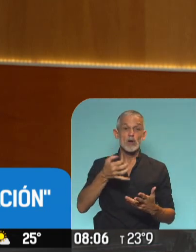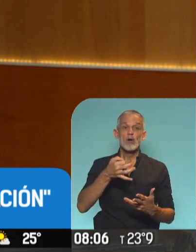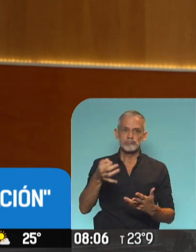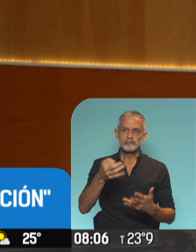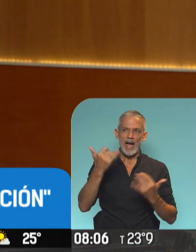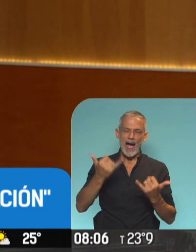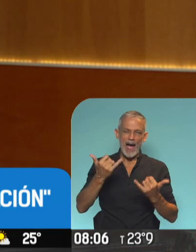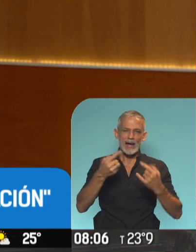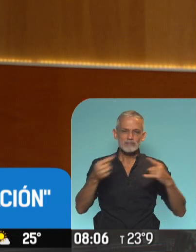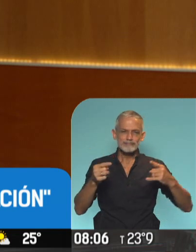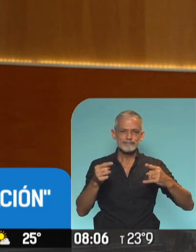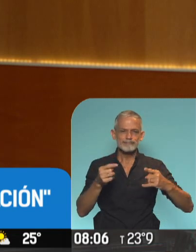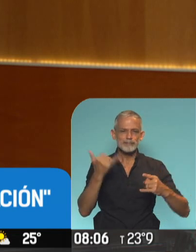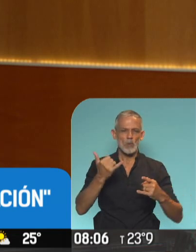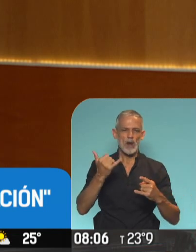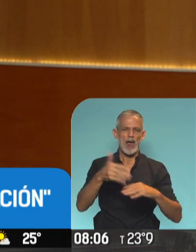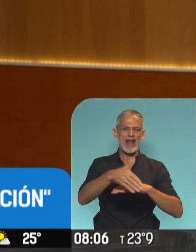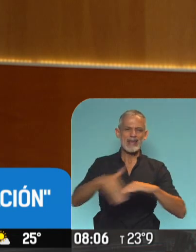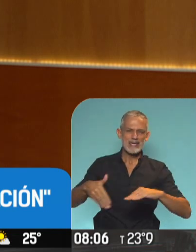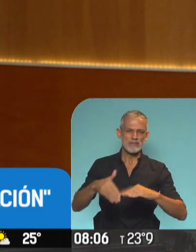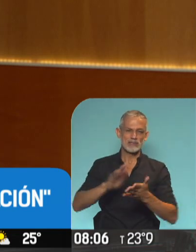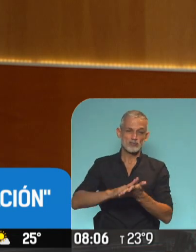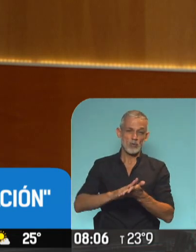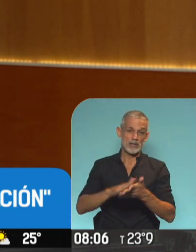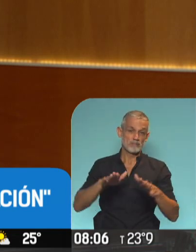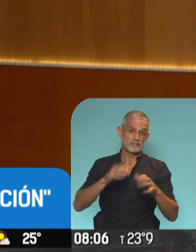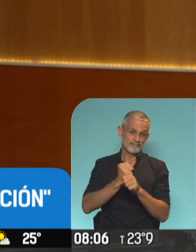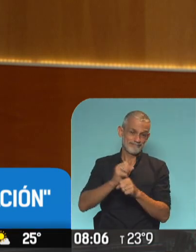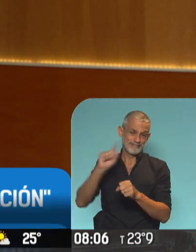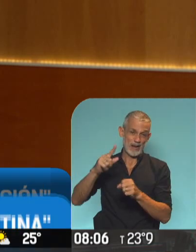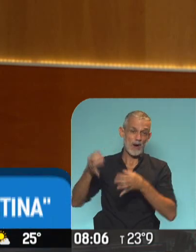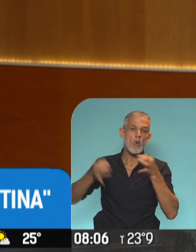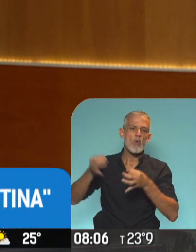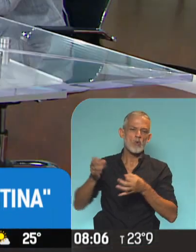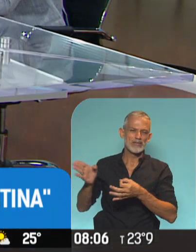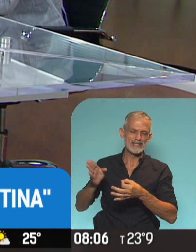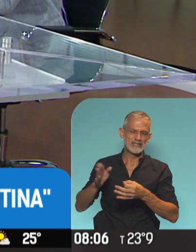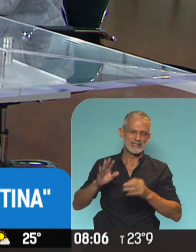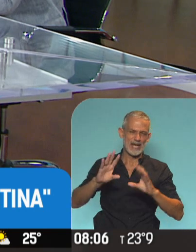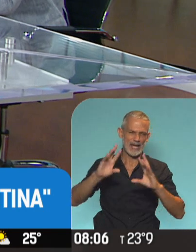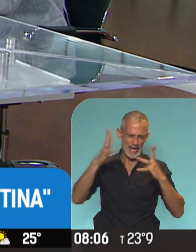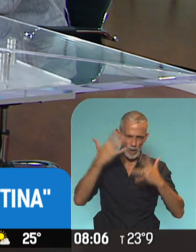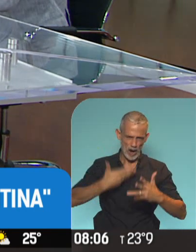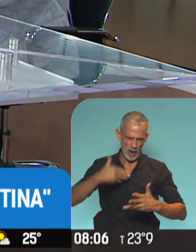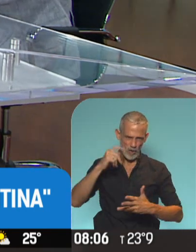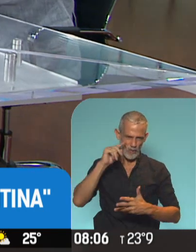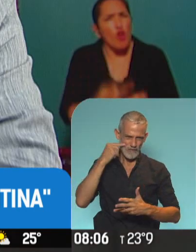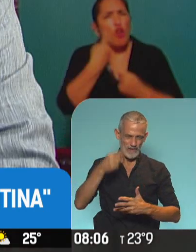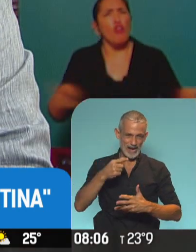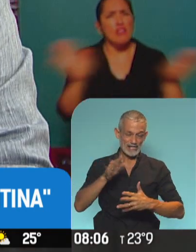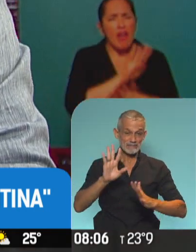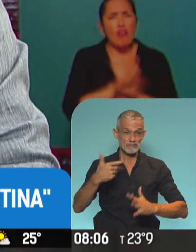hay una cierta limitación en cuanto a las acciones concretas en ese sentido del enojo. Sí, yo